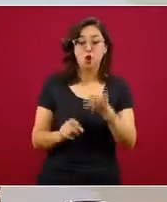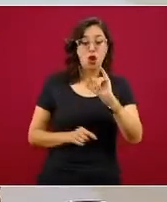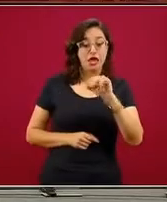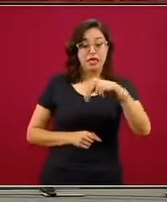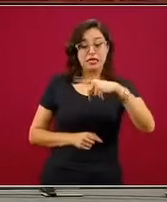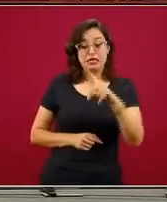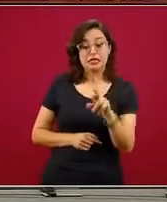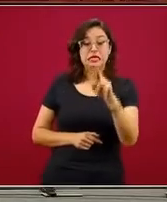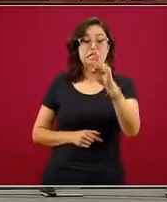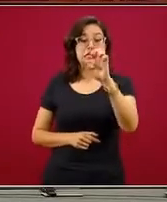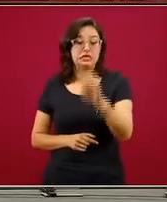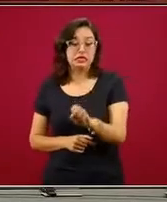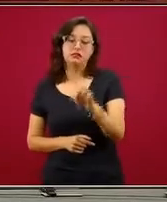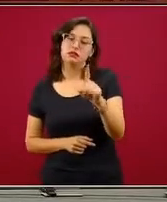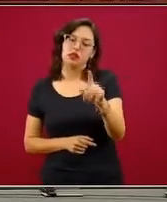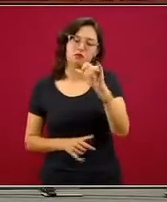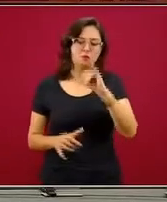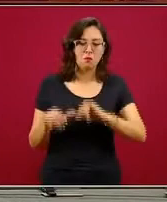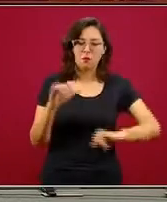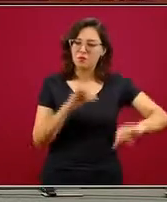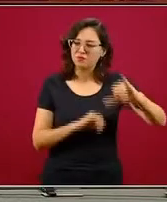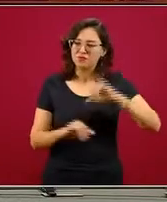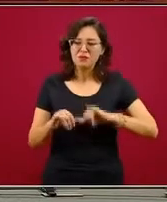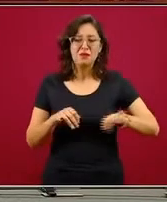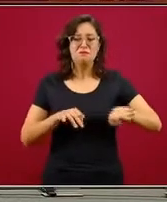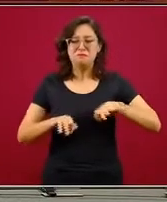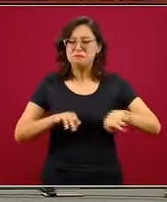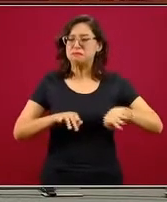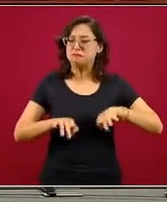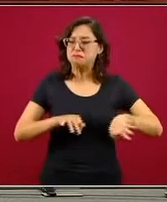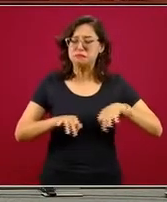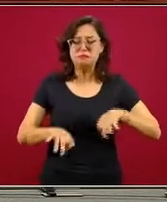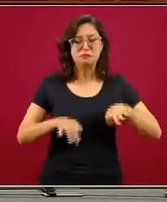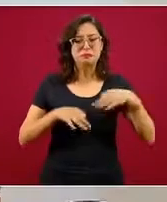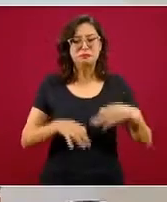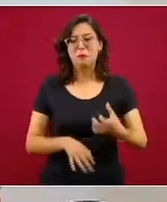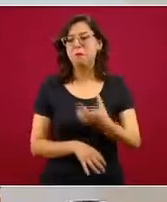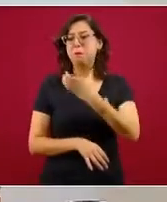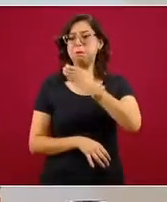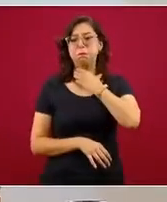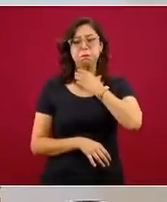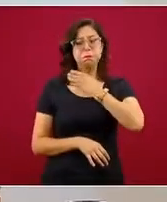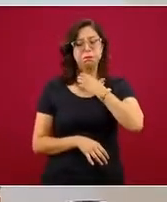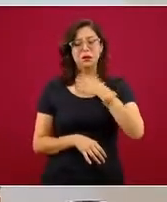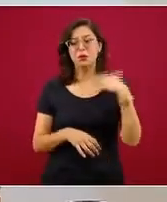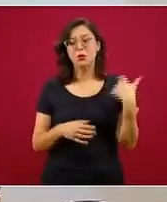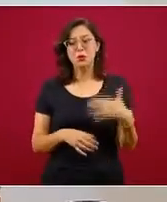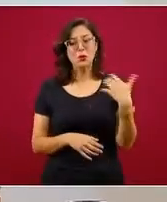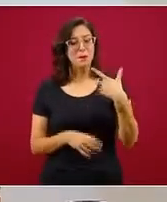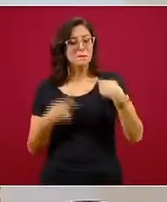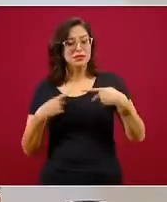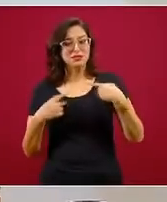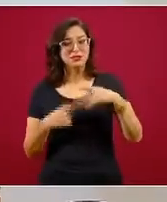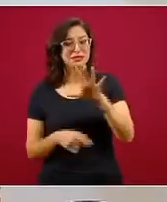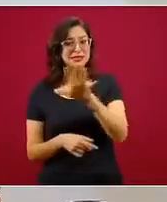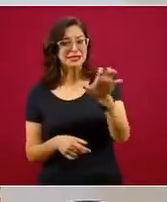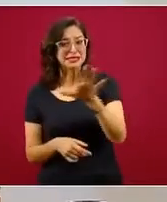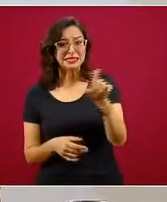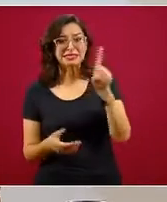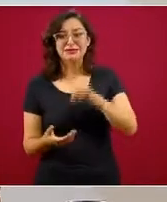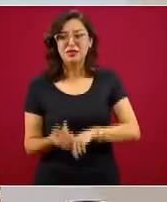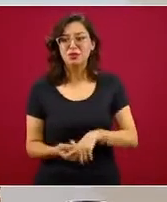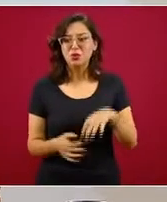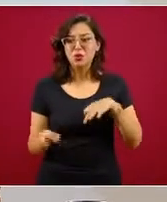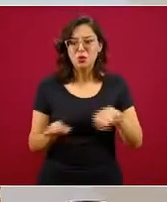Diagnóstico y Referencia Epidemiológicos, que está trabajando a todo vapor. Mi agradecimiento también a los casi 500 trabajadoras y trabajadores del